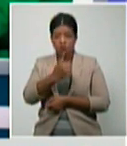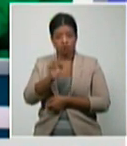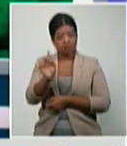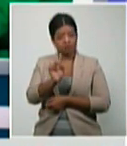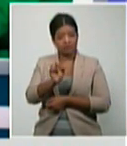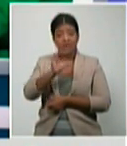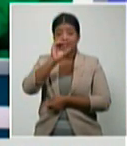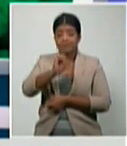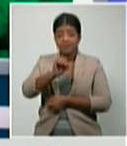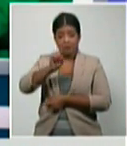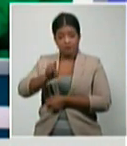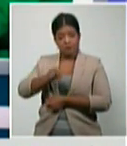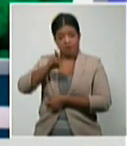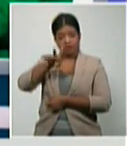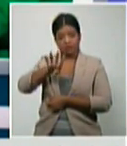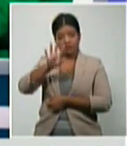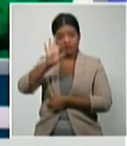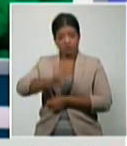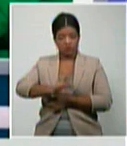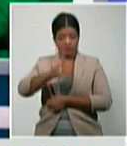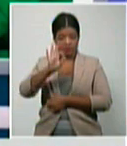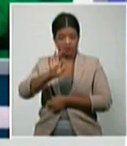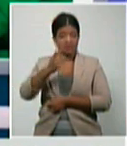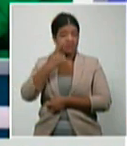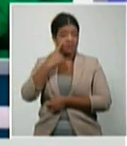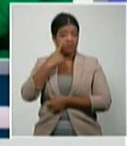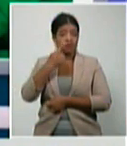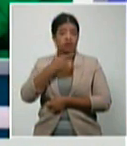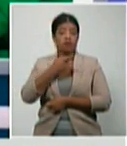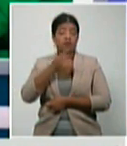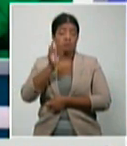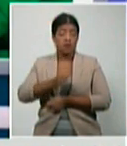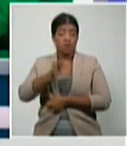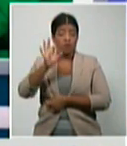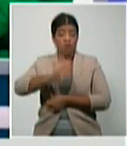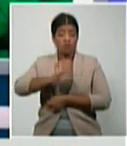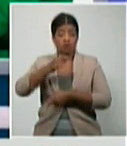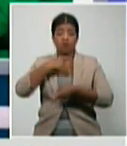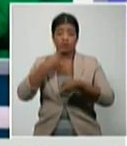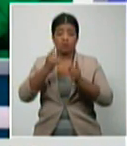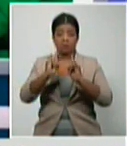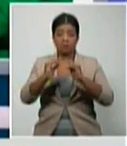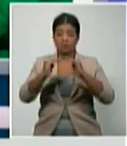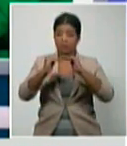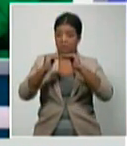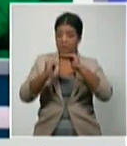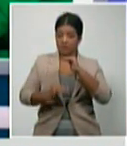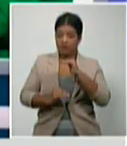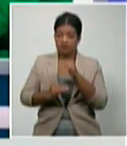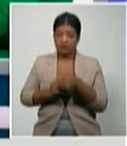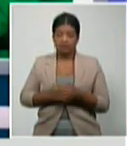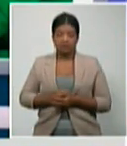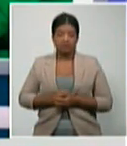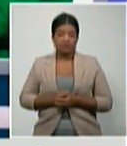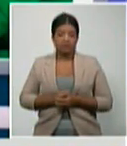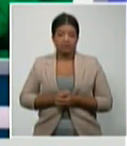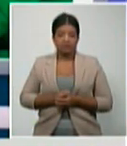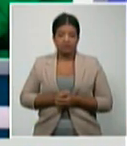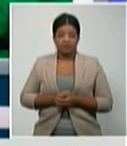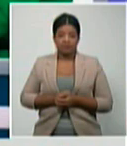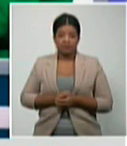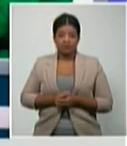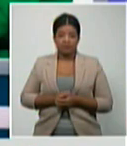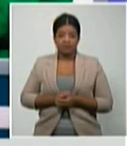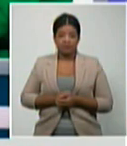0,14%, que es una letalidad inferior a la que hemos tenido en meses anteriores. Esta es la situación